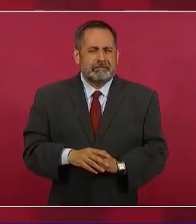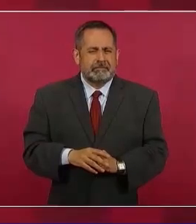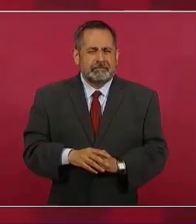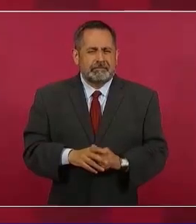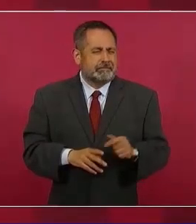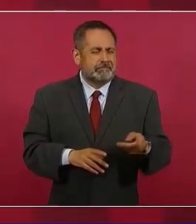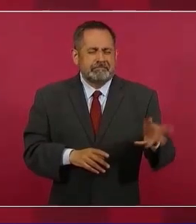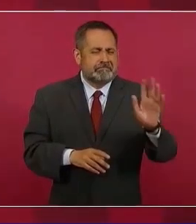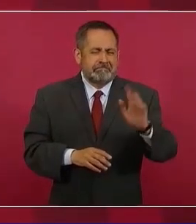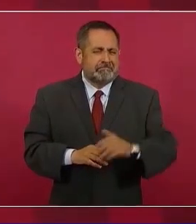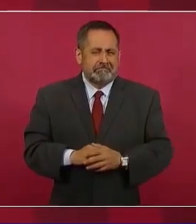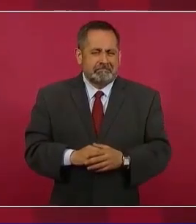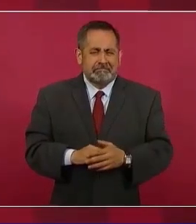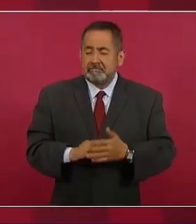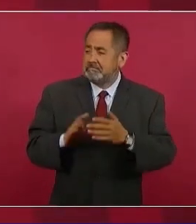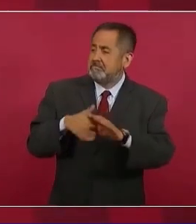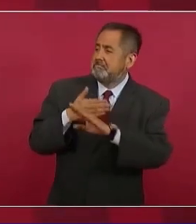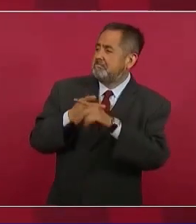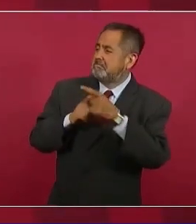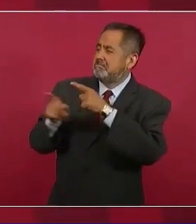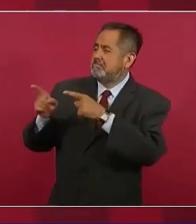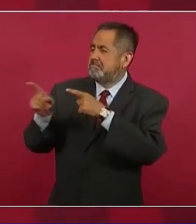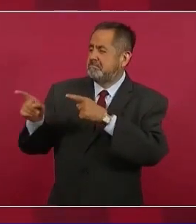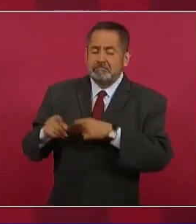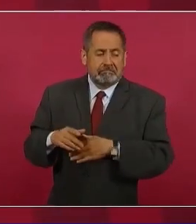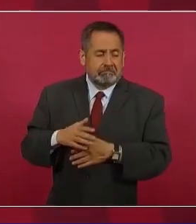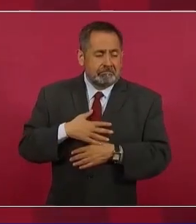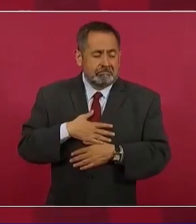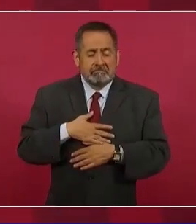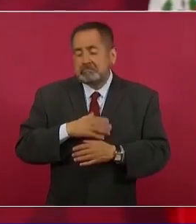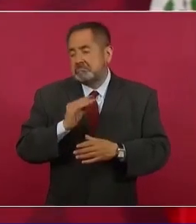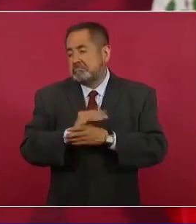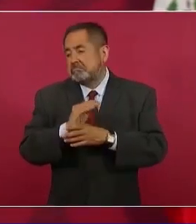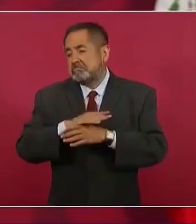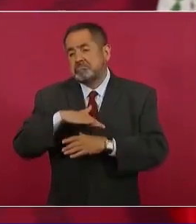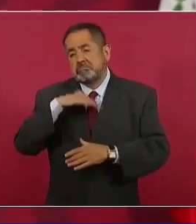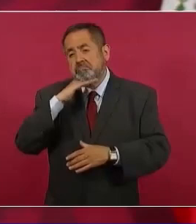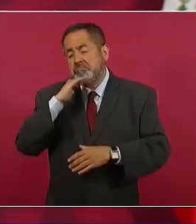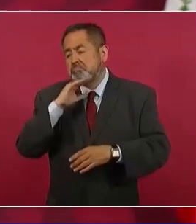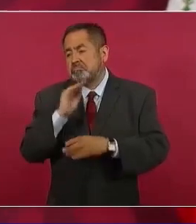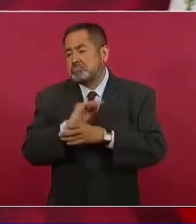Que al que van dirigidos los insultos.